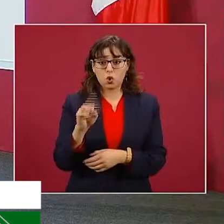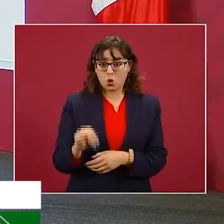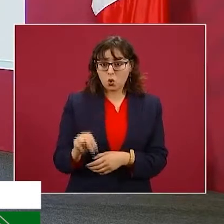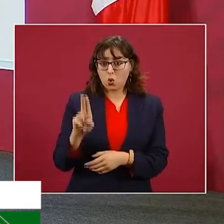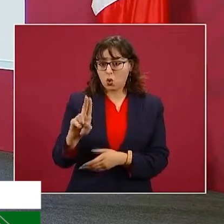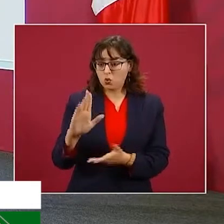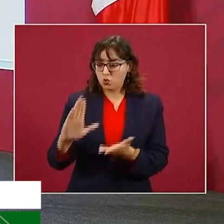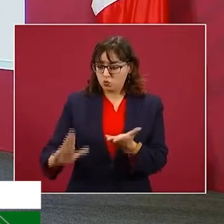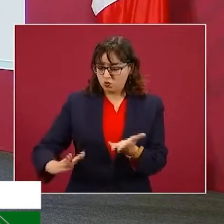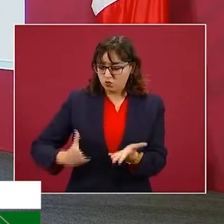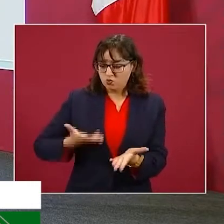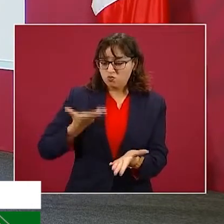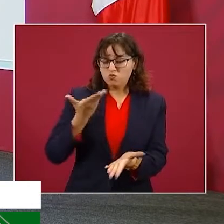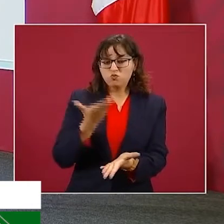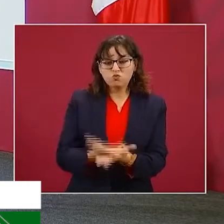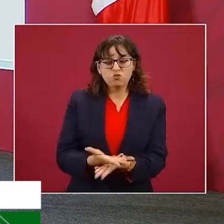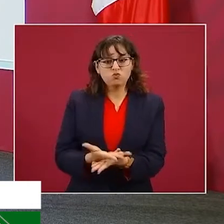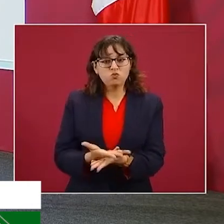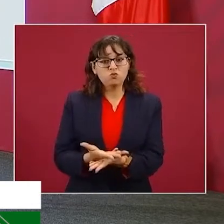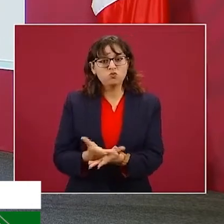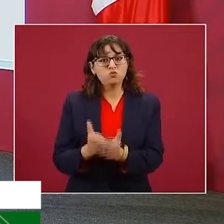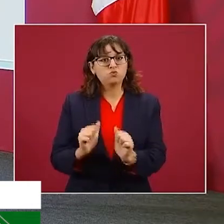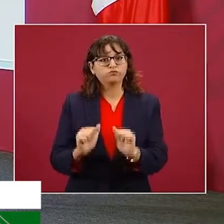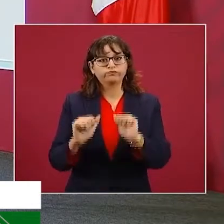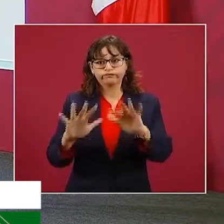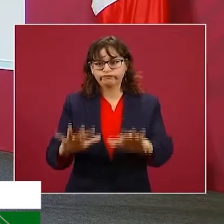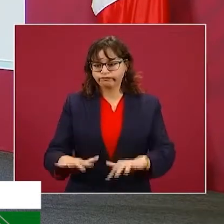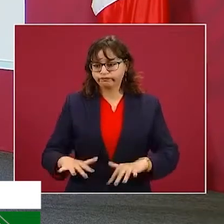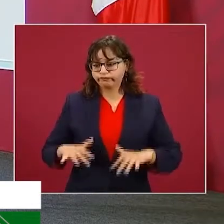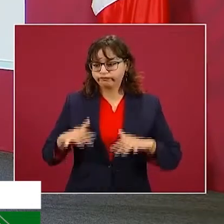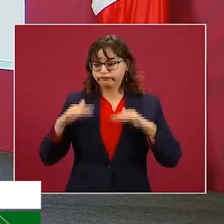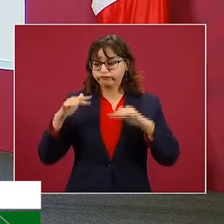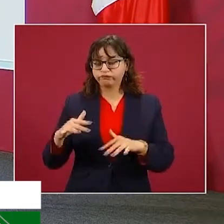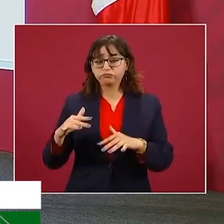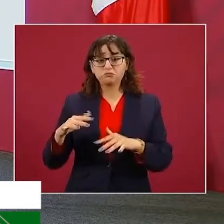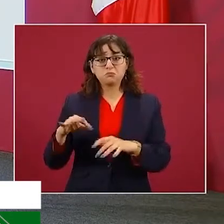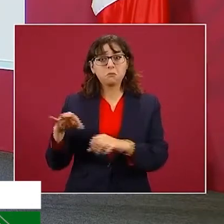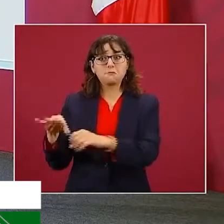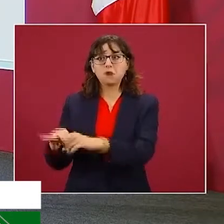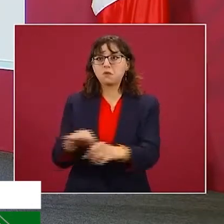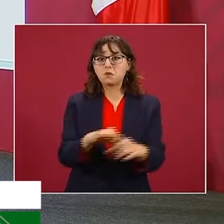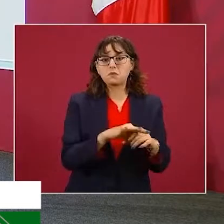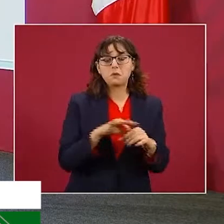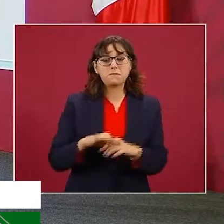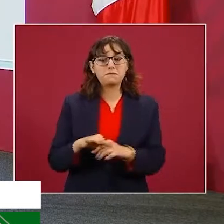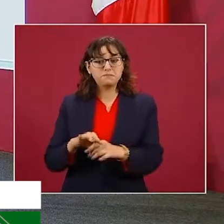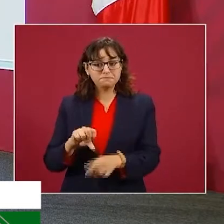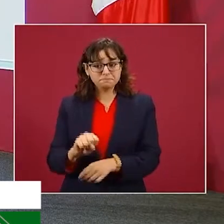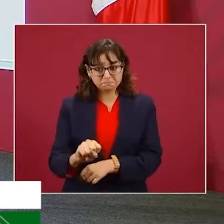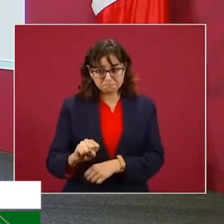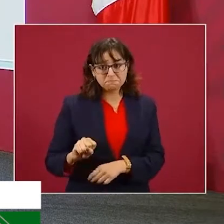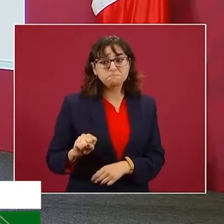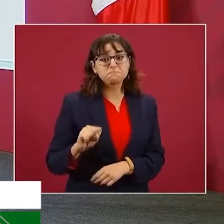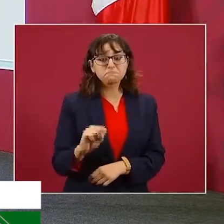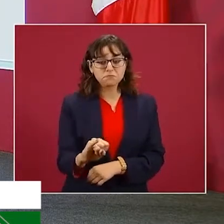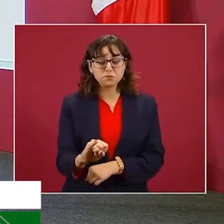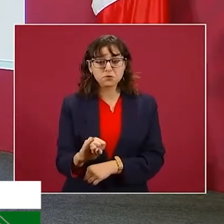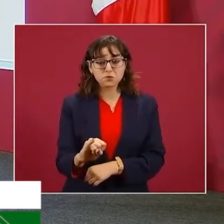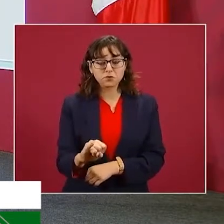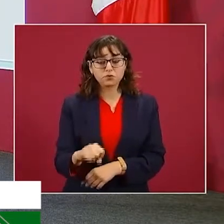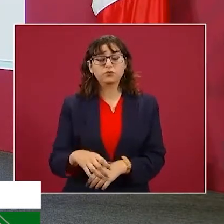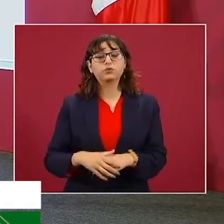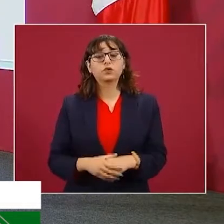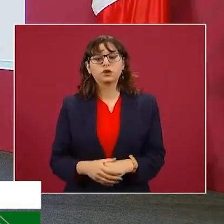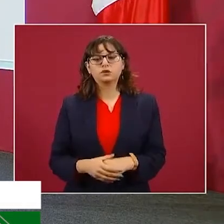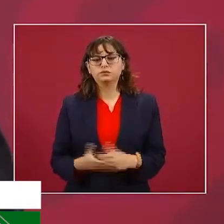Relaciones Exteriores, Marcelo Ebrard, adelantó que el presidente López Obrador va a participar hoy en la Asamblea General de la ONU para hablar sobre la iniciativa de